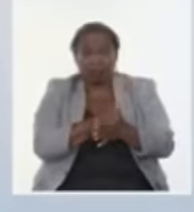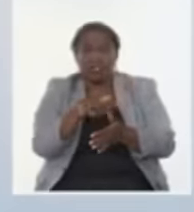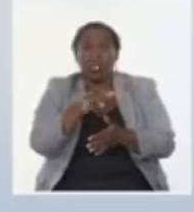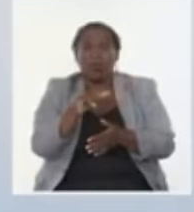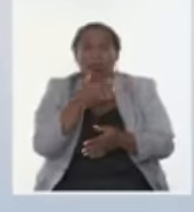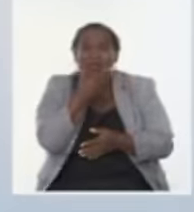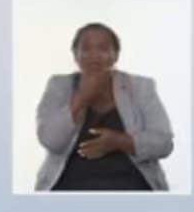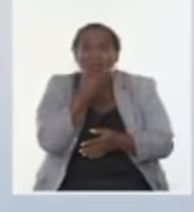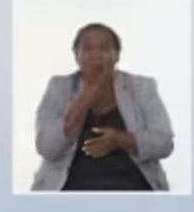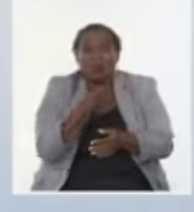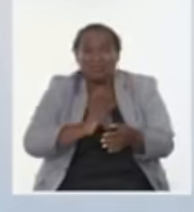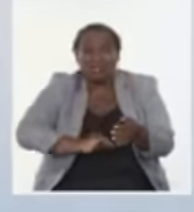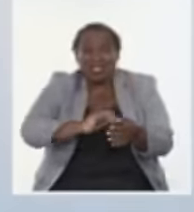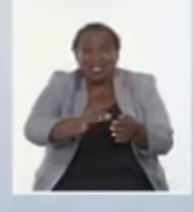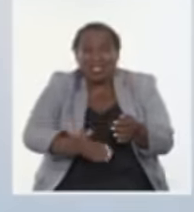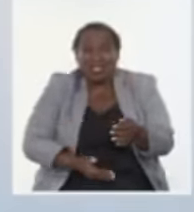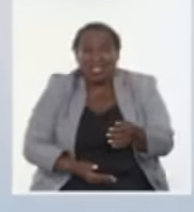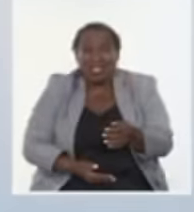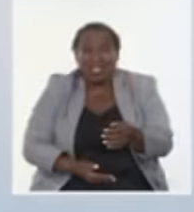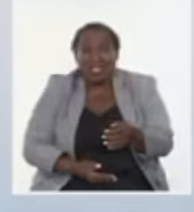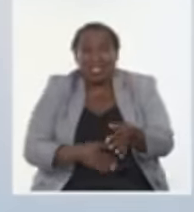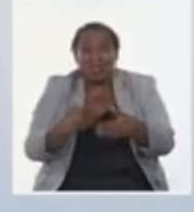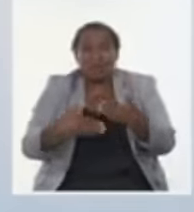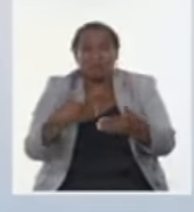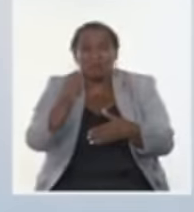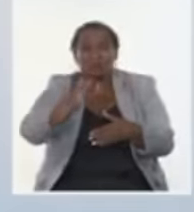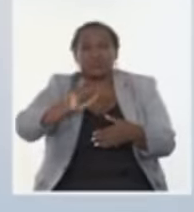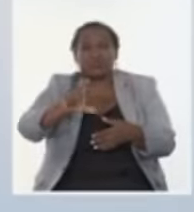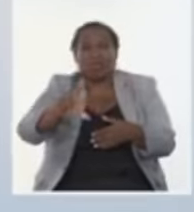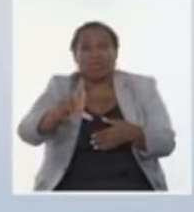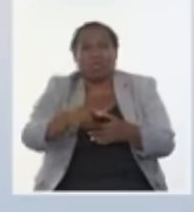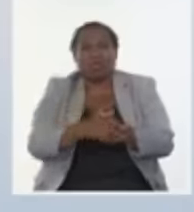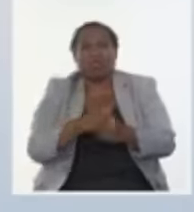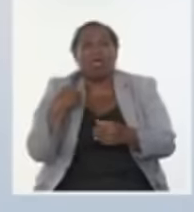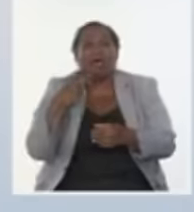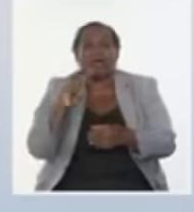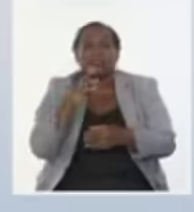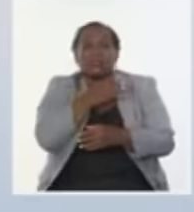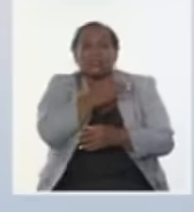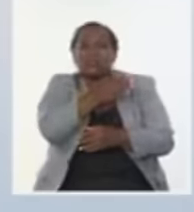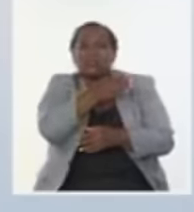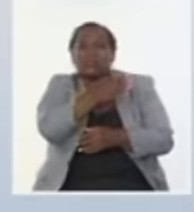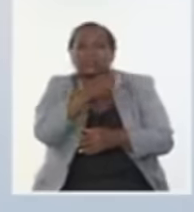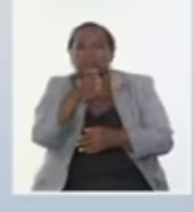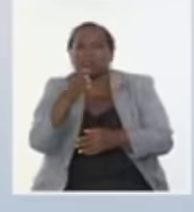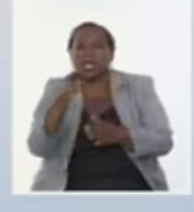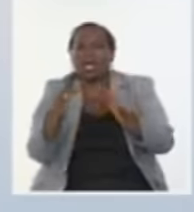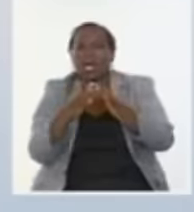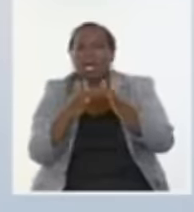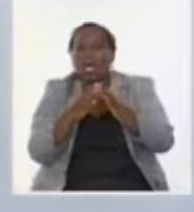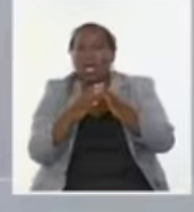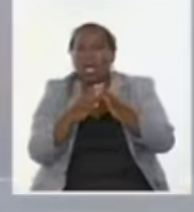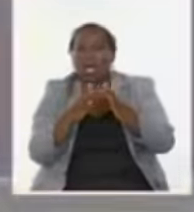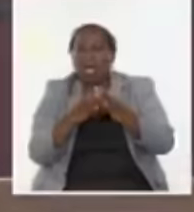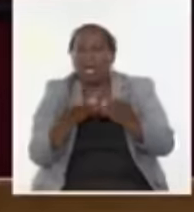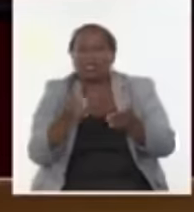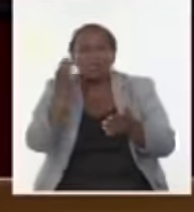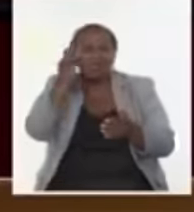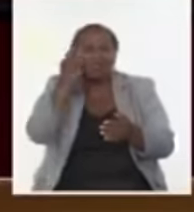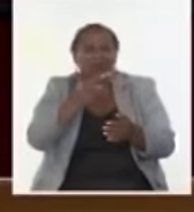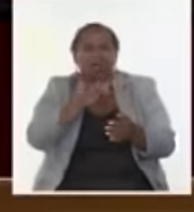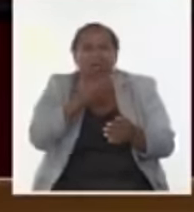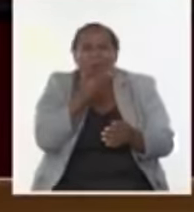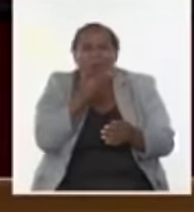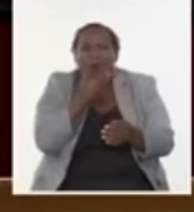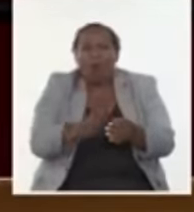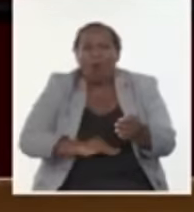adolescente como un fenómeno social. Eso lo estudiamos. Solo visitamos muchos hogares maternos, esas muchachitas jóvenes que